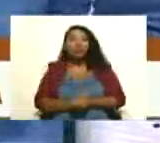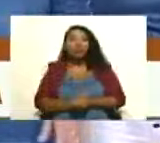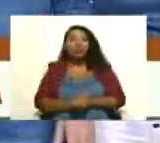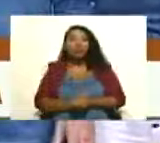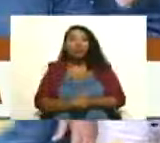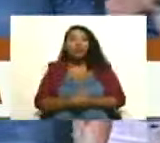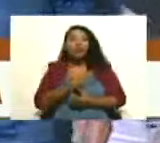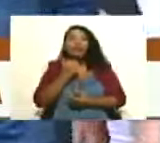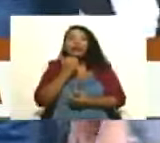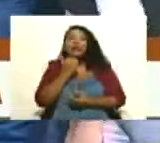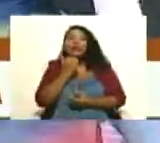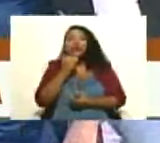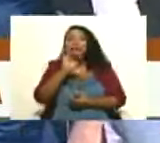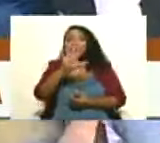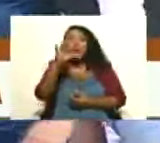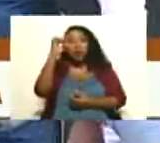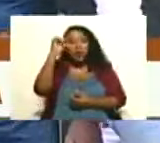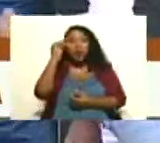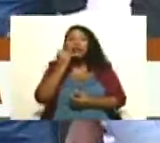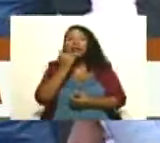Faltan cinco días.